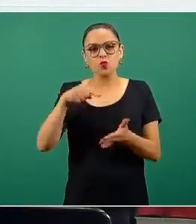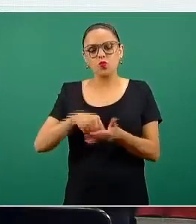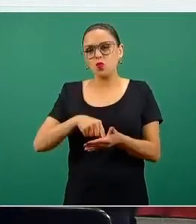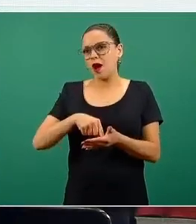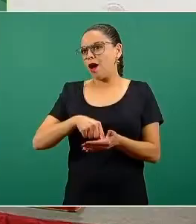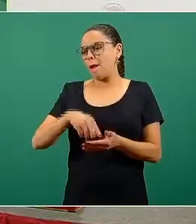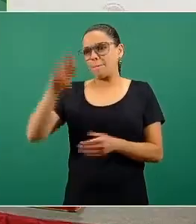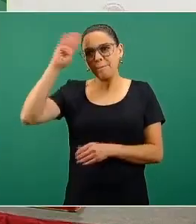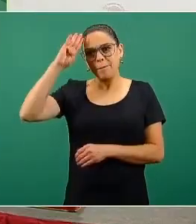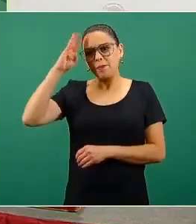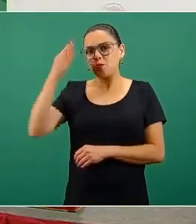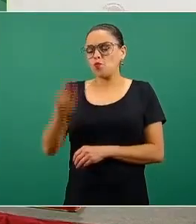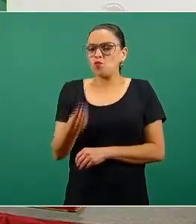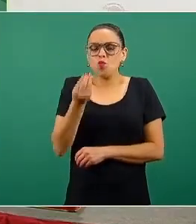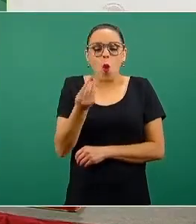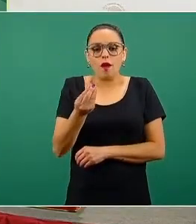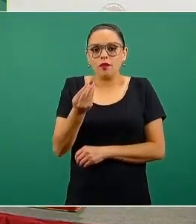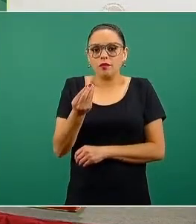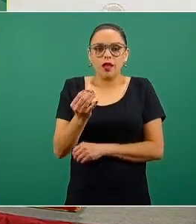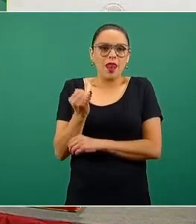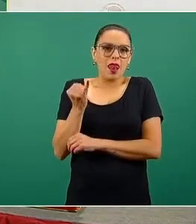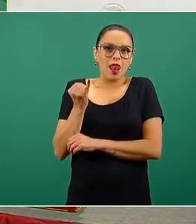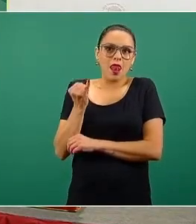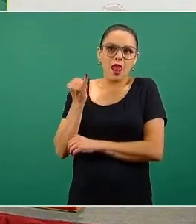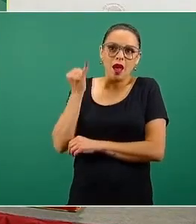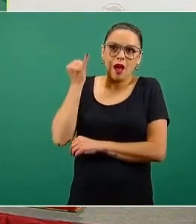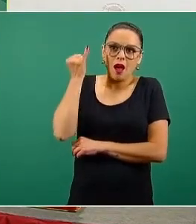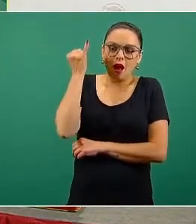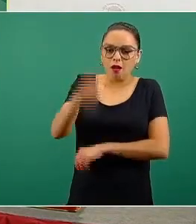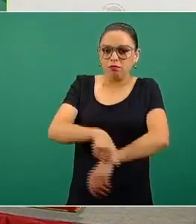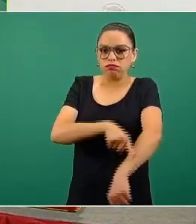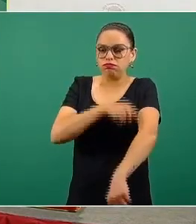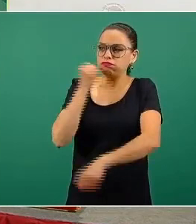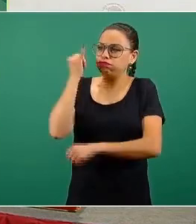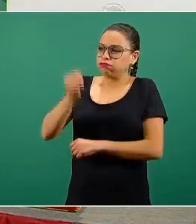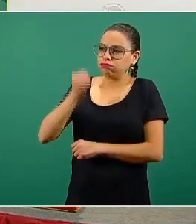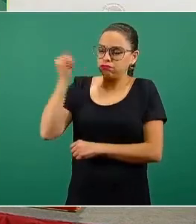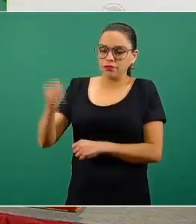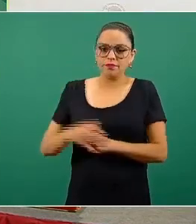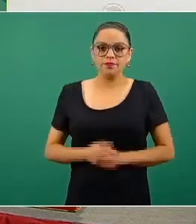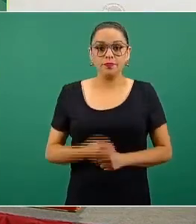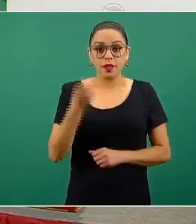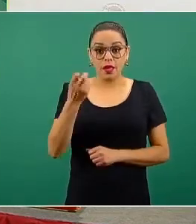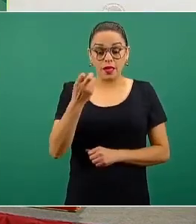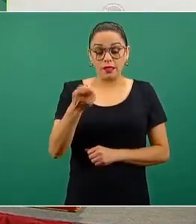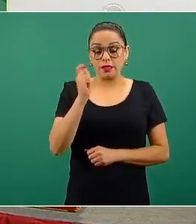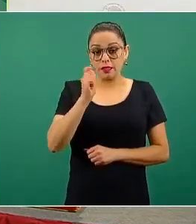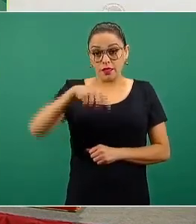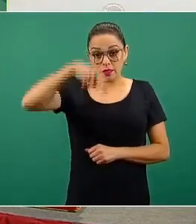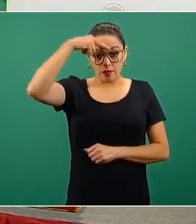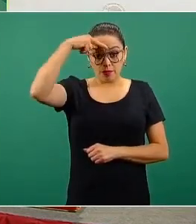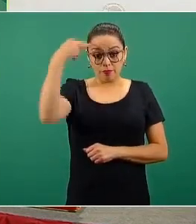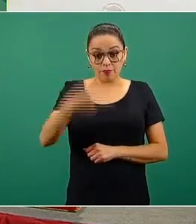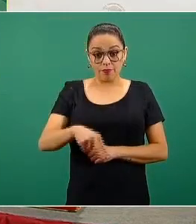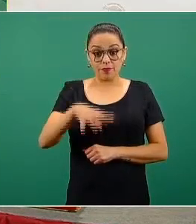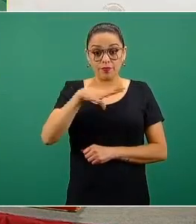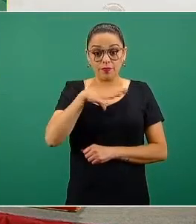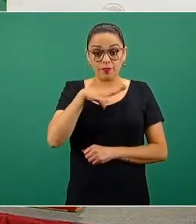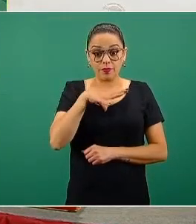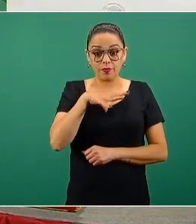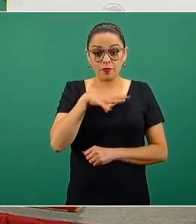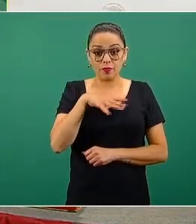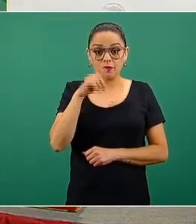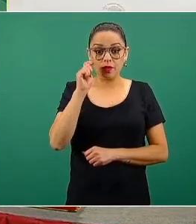lejanos. Otro punto importante también tiene que ver la recomendación de, así como México tiene su GETAP, la